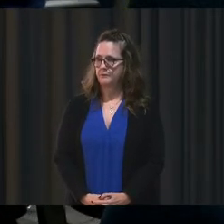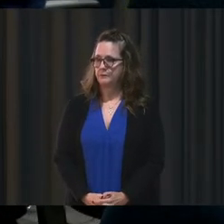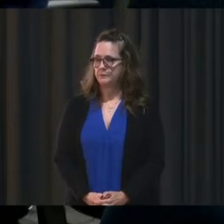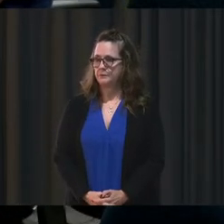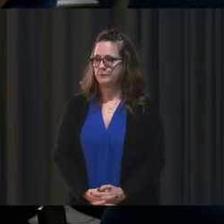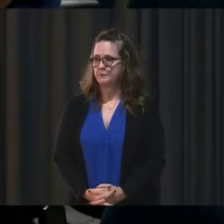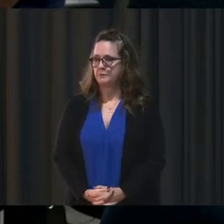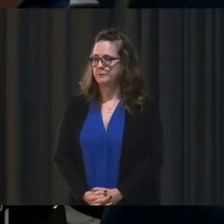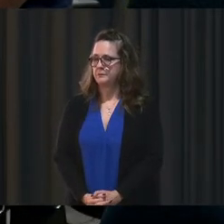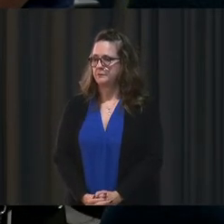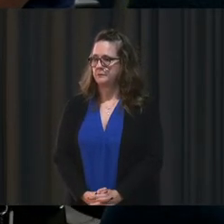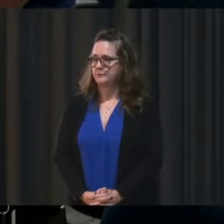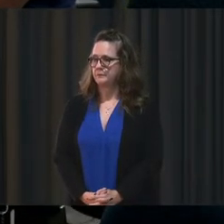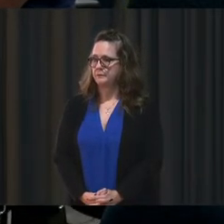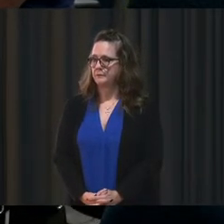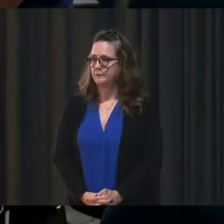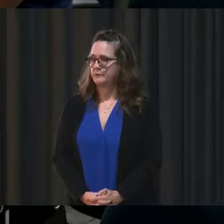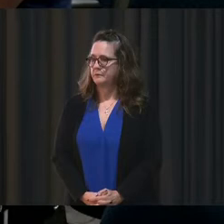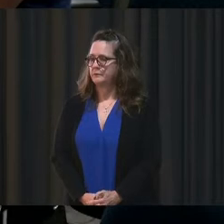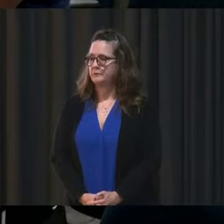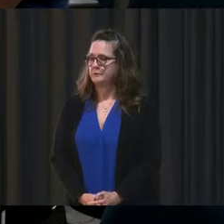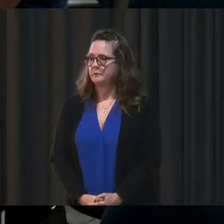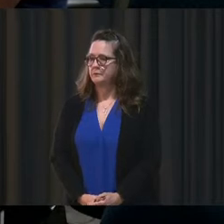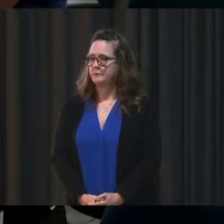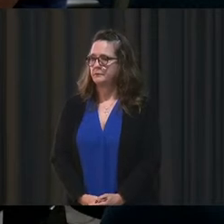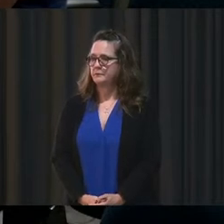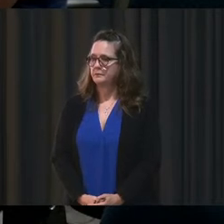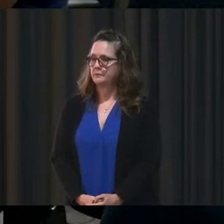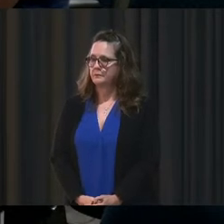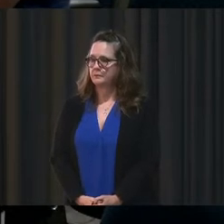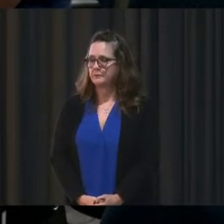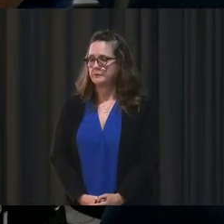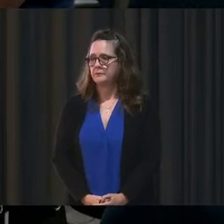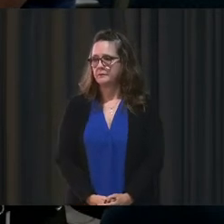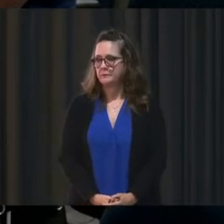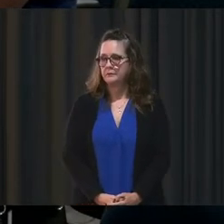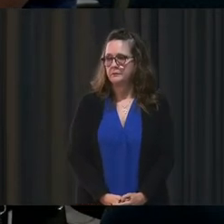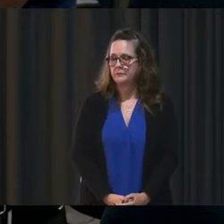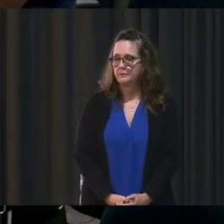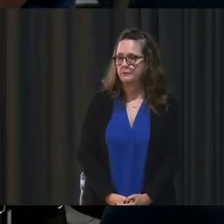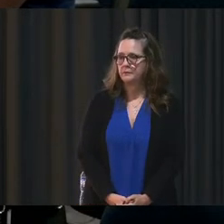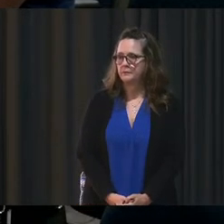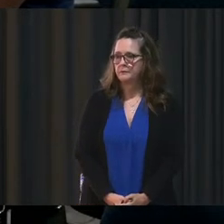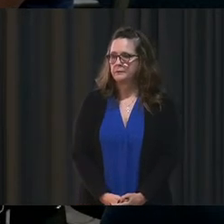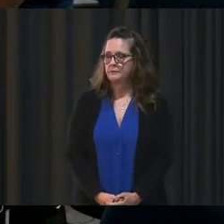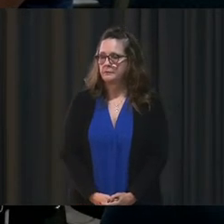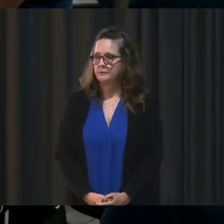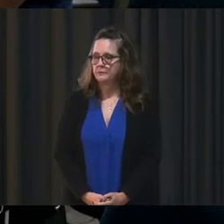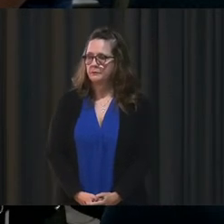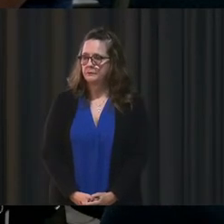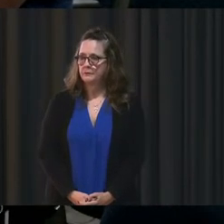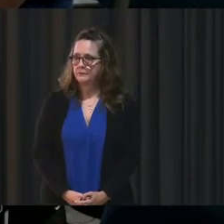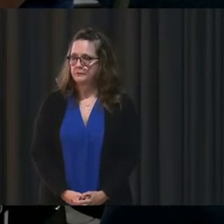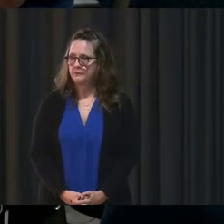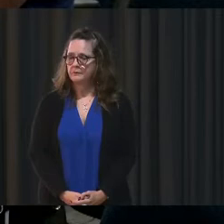de lo que me dijeron que podían mejorar ustedes aquí. Una de mis